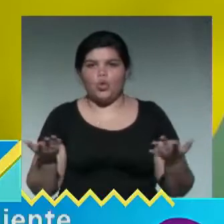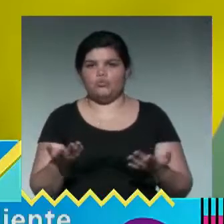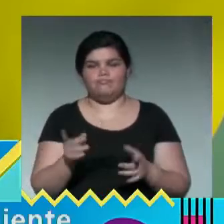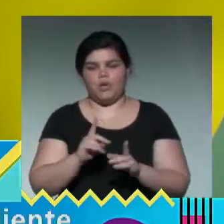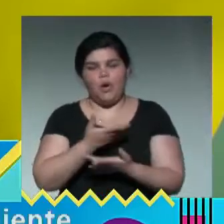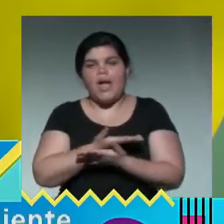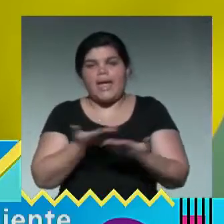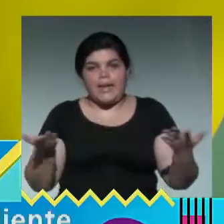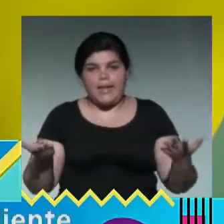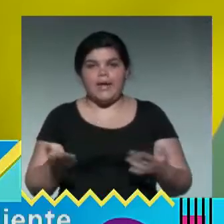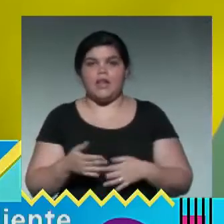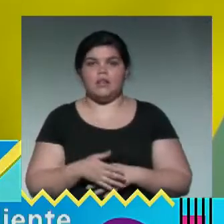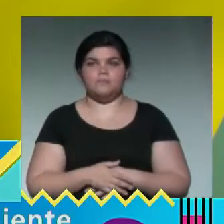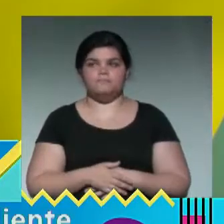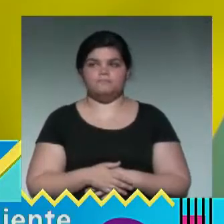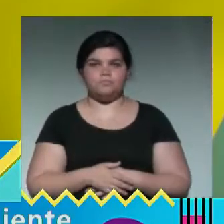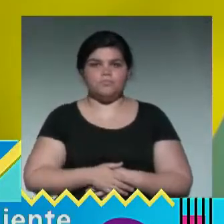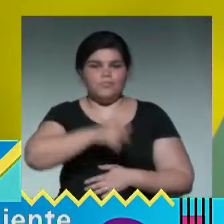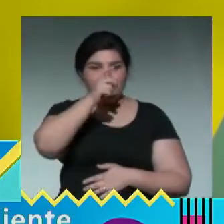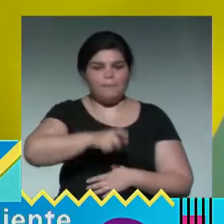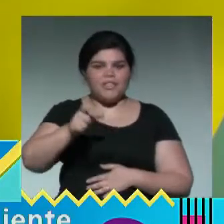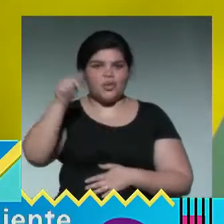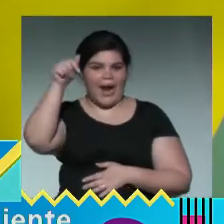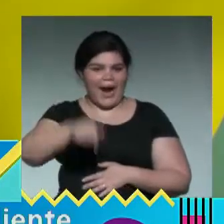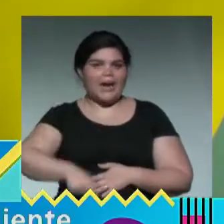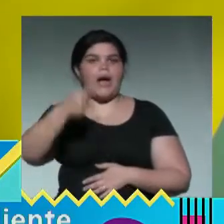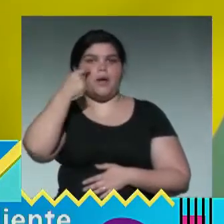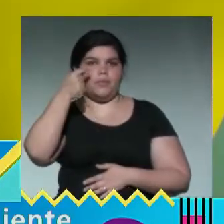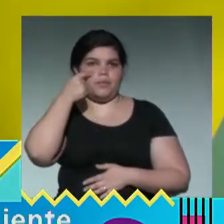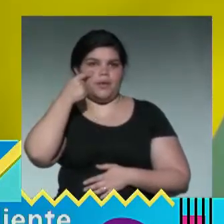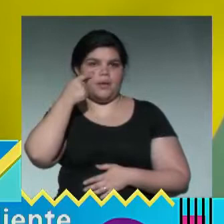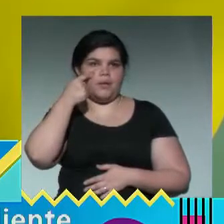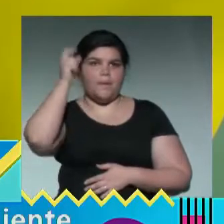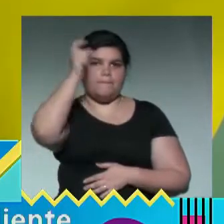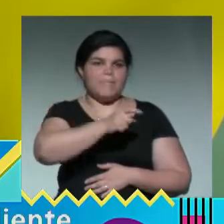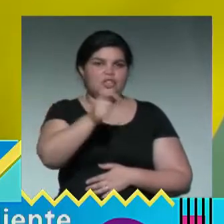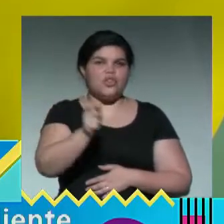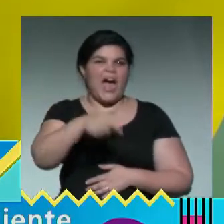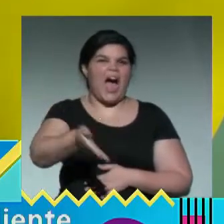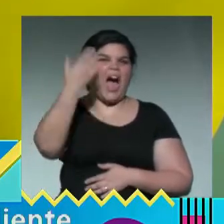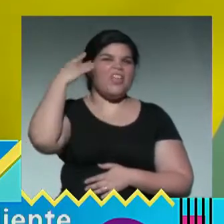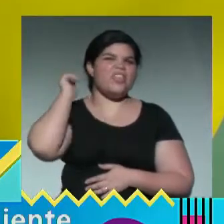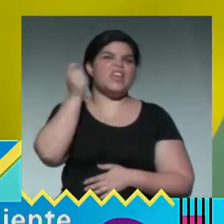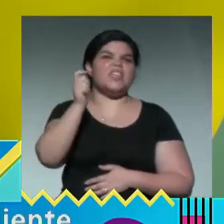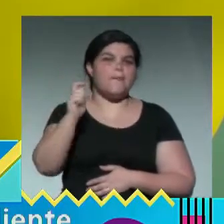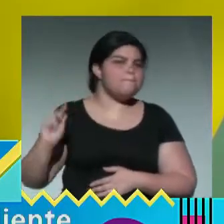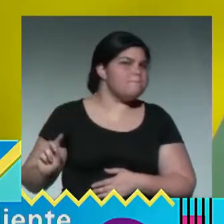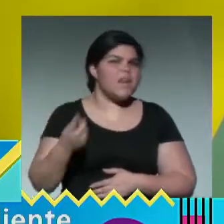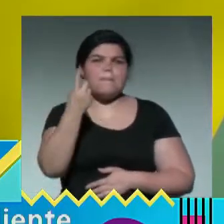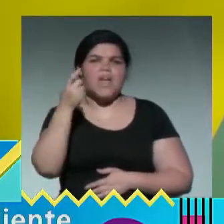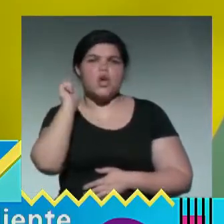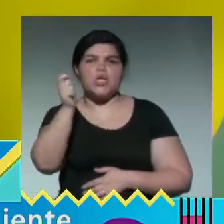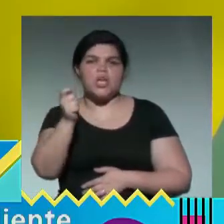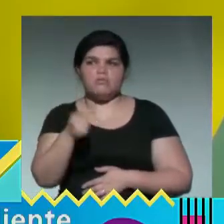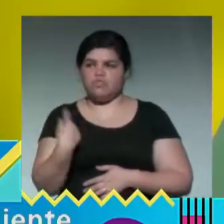una conciencia de los habitantes de estas tierras, de los primitivos habitantes, que estas tierras en sí no nos